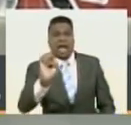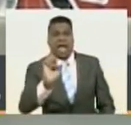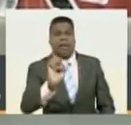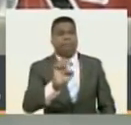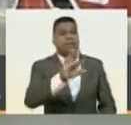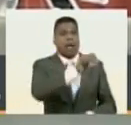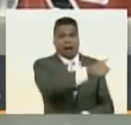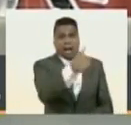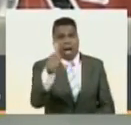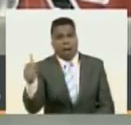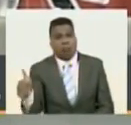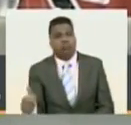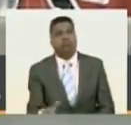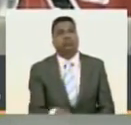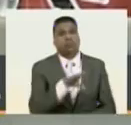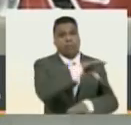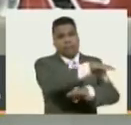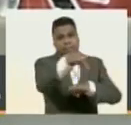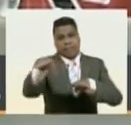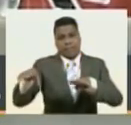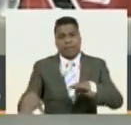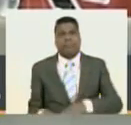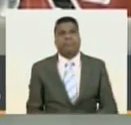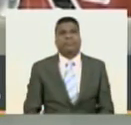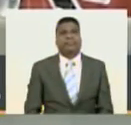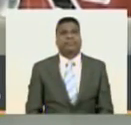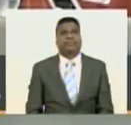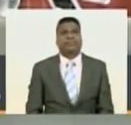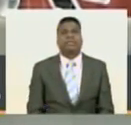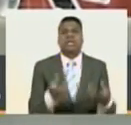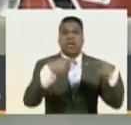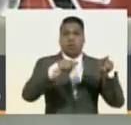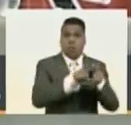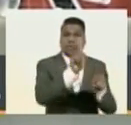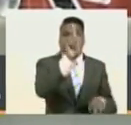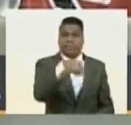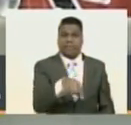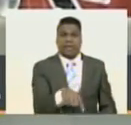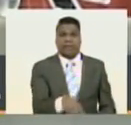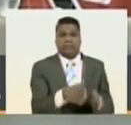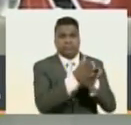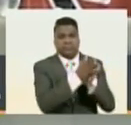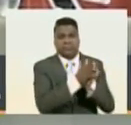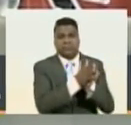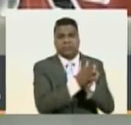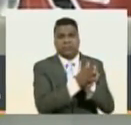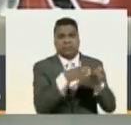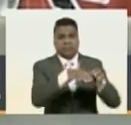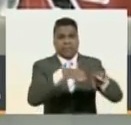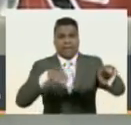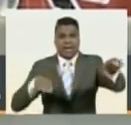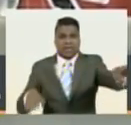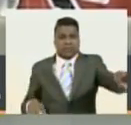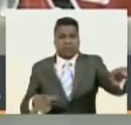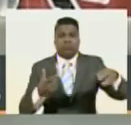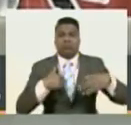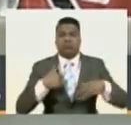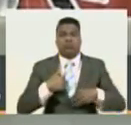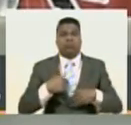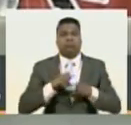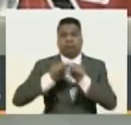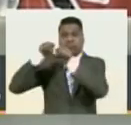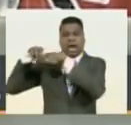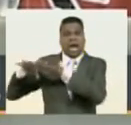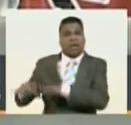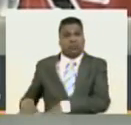respectivas. Queremos recordar asimismo que la separación del cargo a los funcionarios públicos